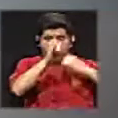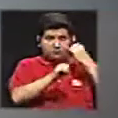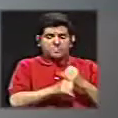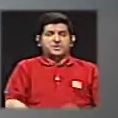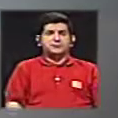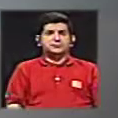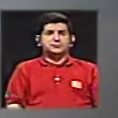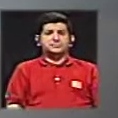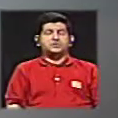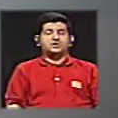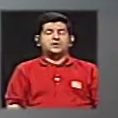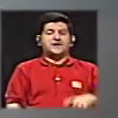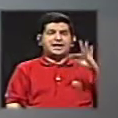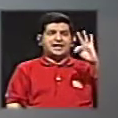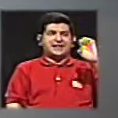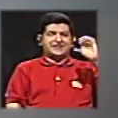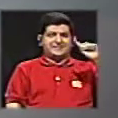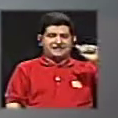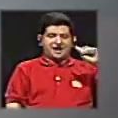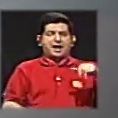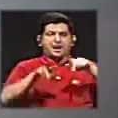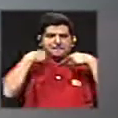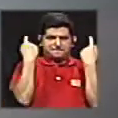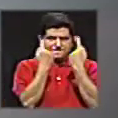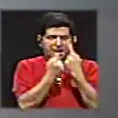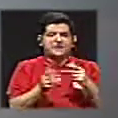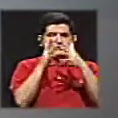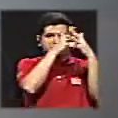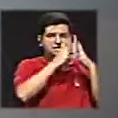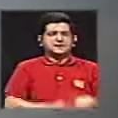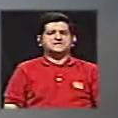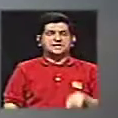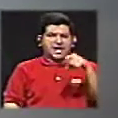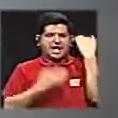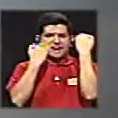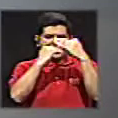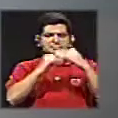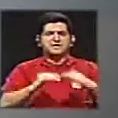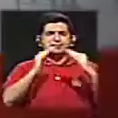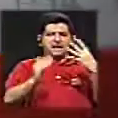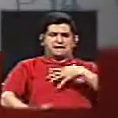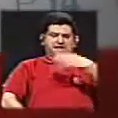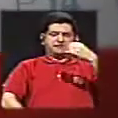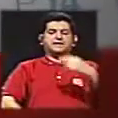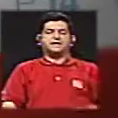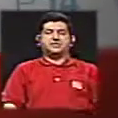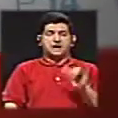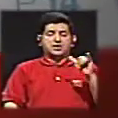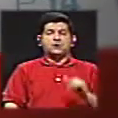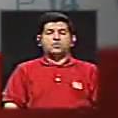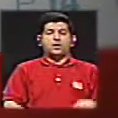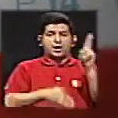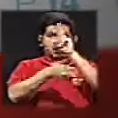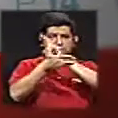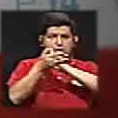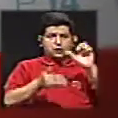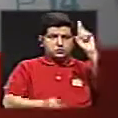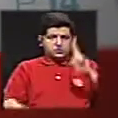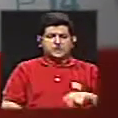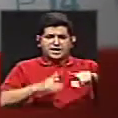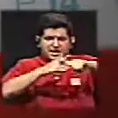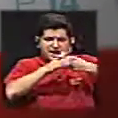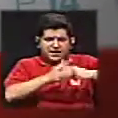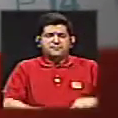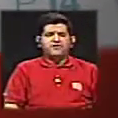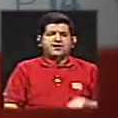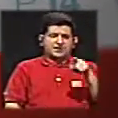Tea Party en Estados Unidos pone un cerco a la Casa Blanca. También, la Universidad de Costa Rica restaura colección